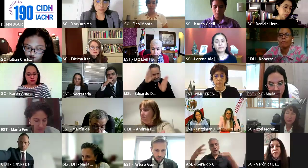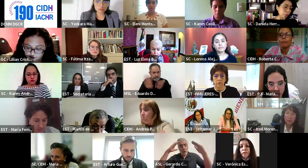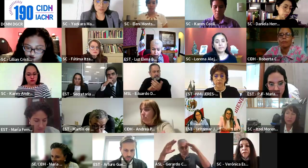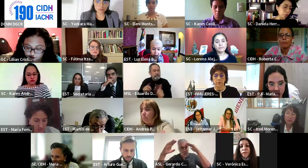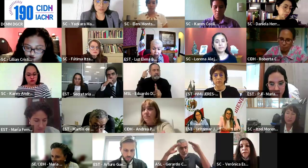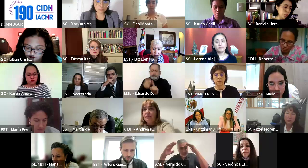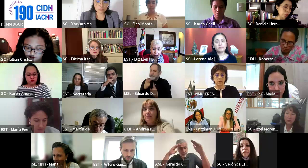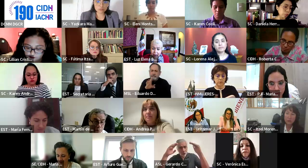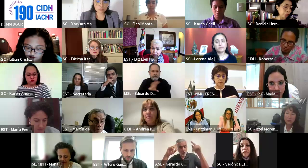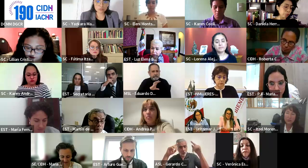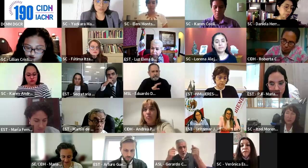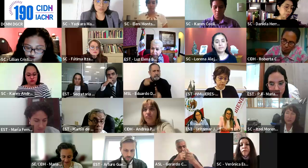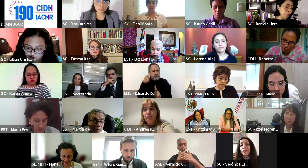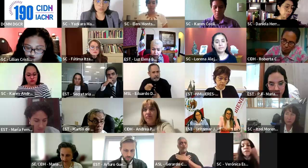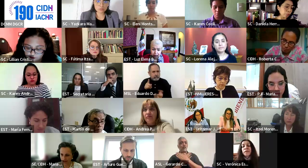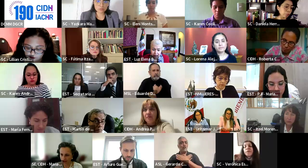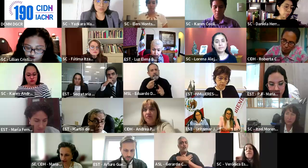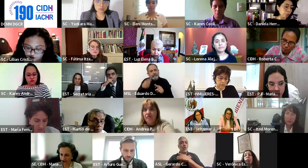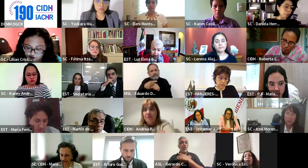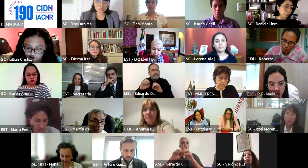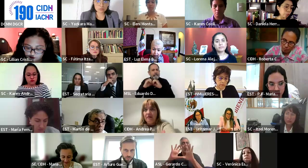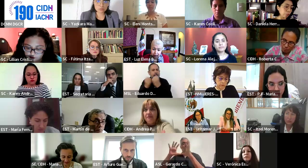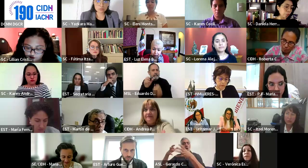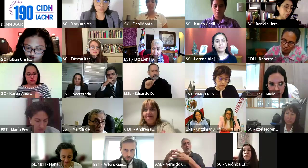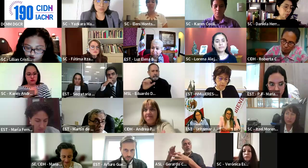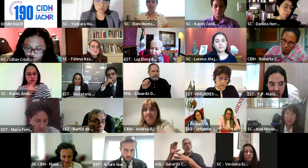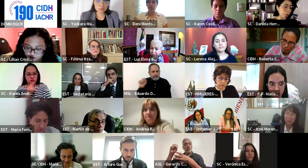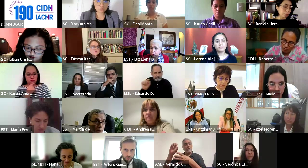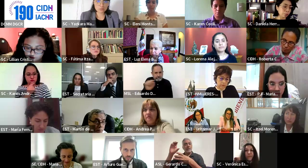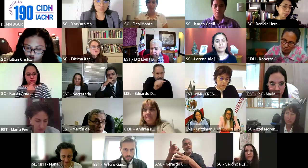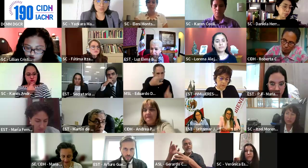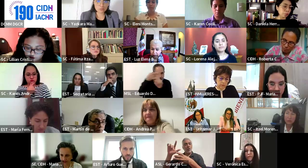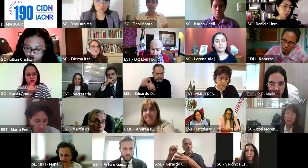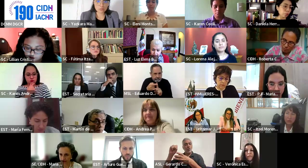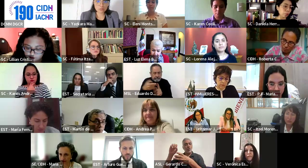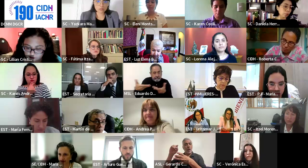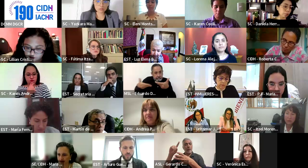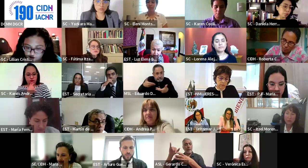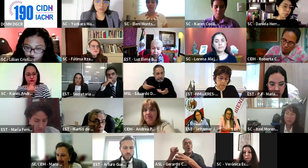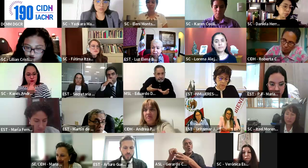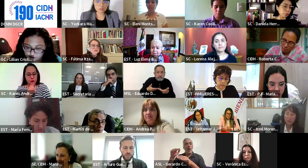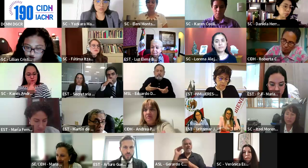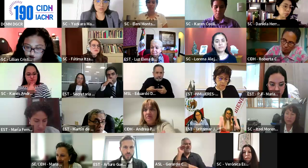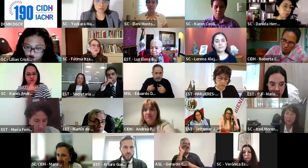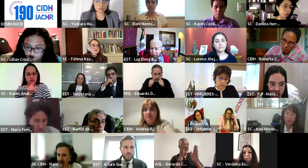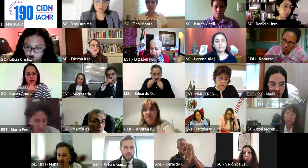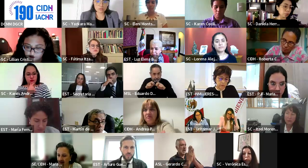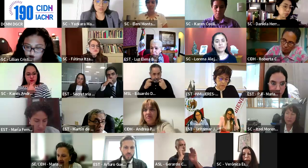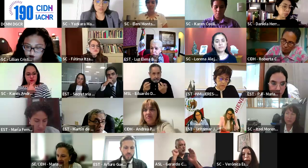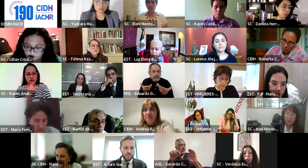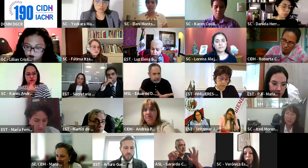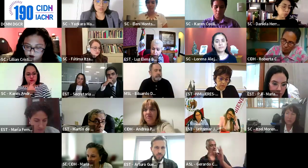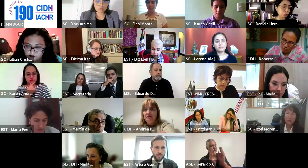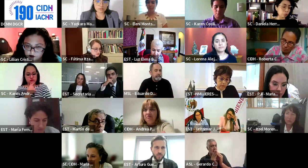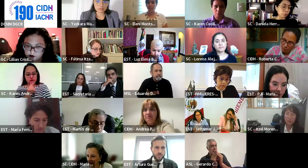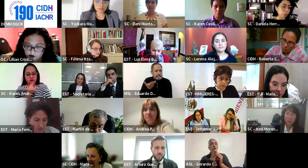muy afectuosa a las organizaciones de la sociedad civil que han solicitado esta audiencia, a quienes